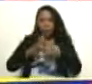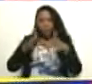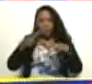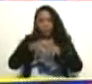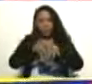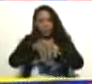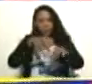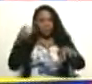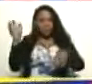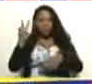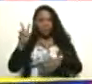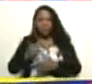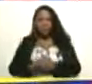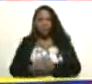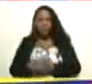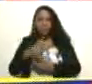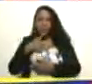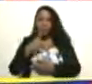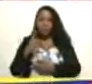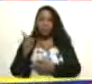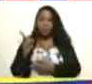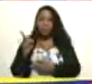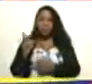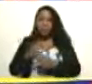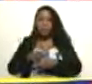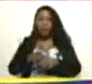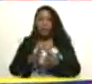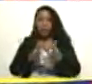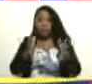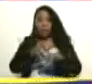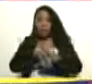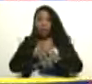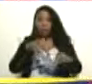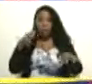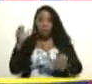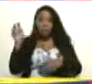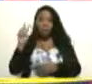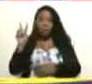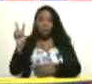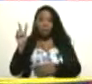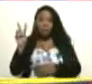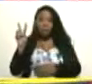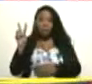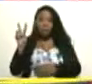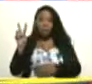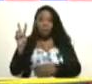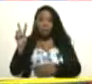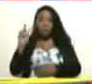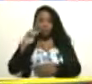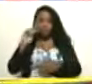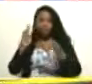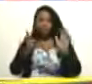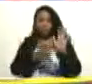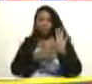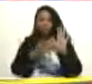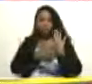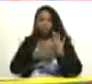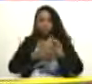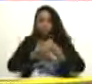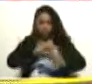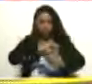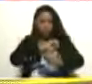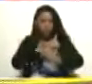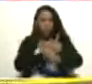mayorías de los venezolanos, él decía que las grandes mayorías de los venezolanos eran verdaderos héroes. Su